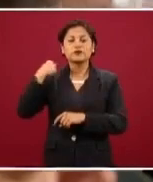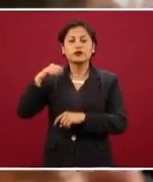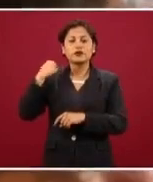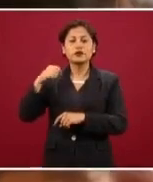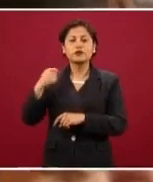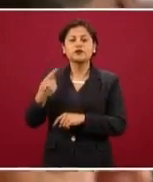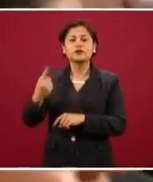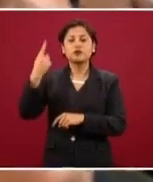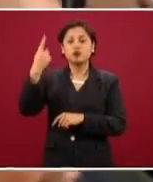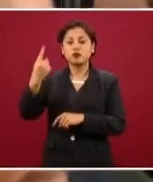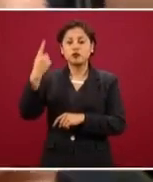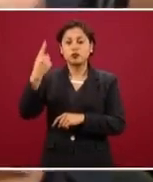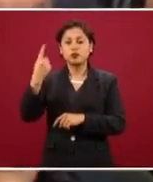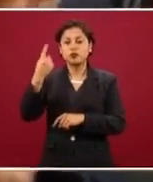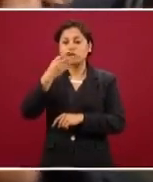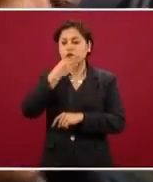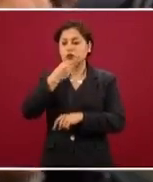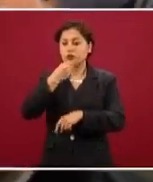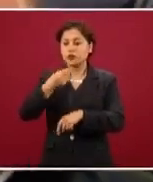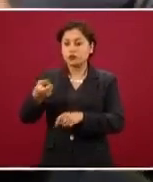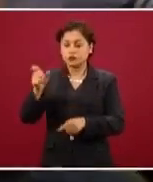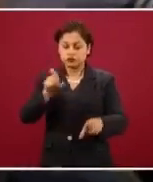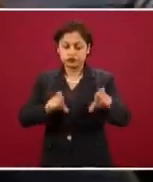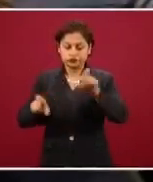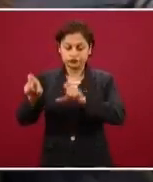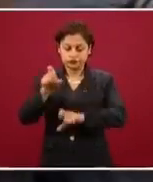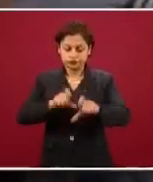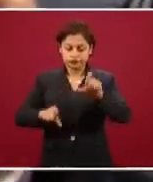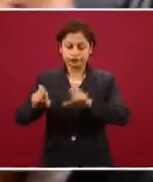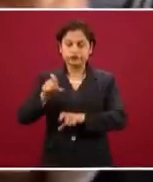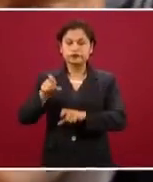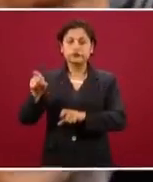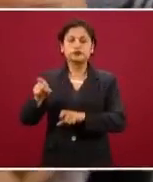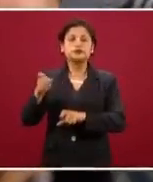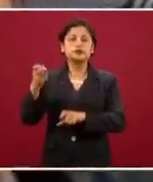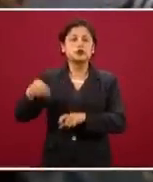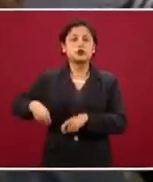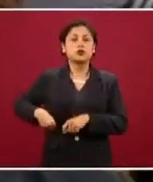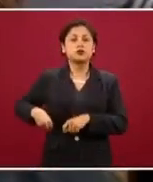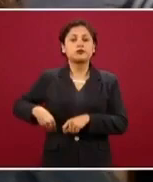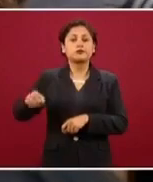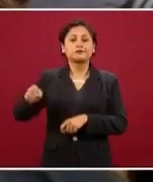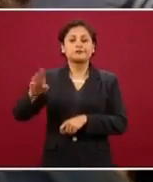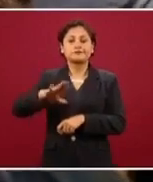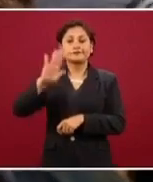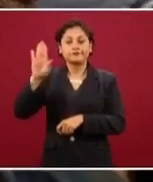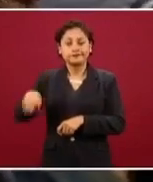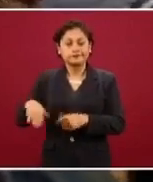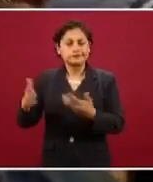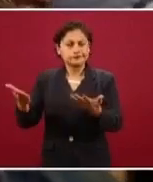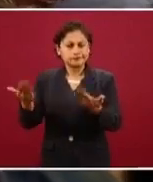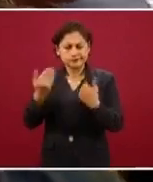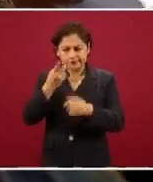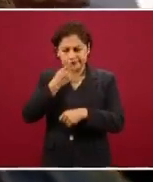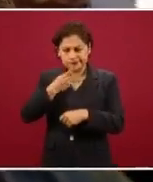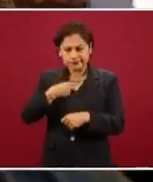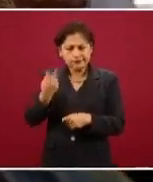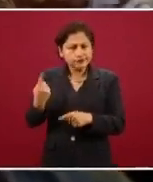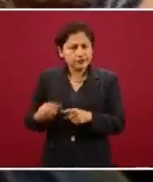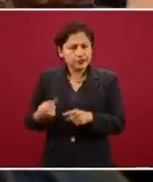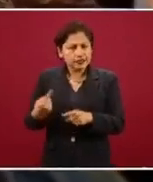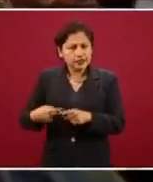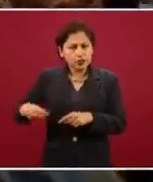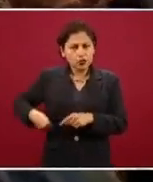desafortunadamente que tenía una bacteria provocó la muerte de una persona. Me gustaría pues, sí, un comentario. ¿Se debe de castigar a